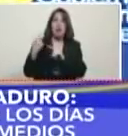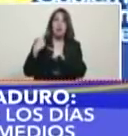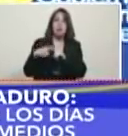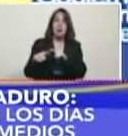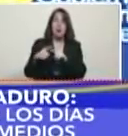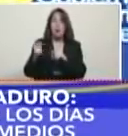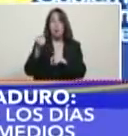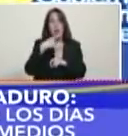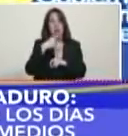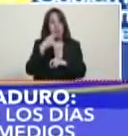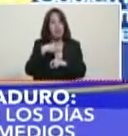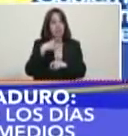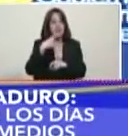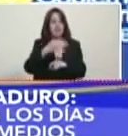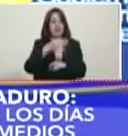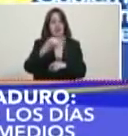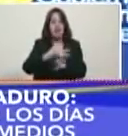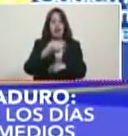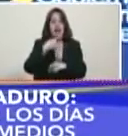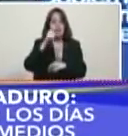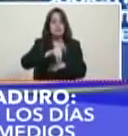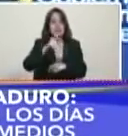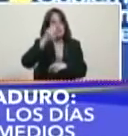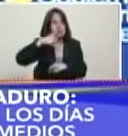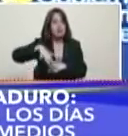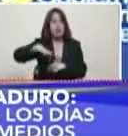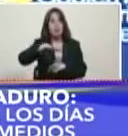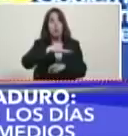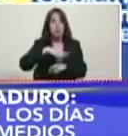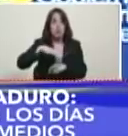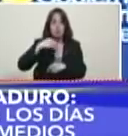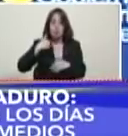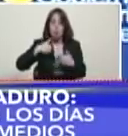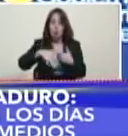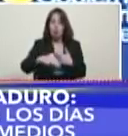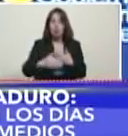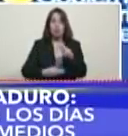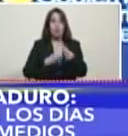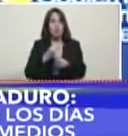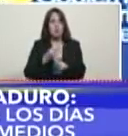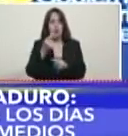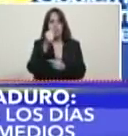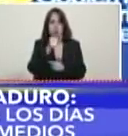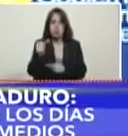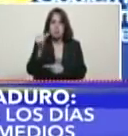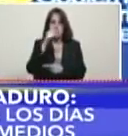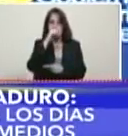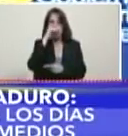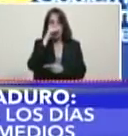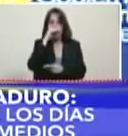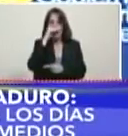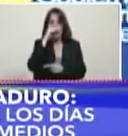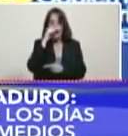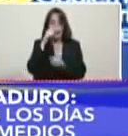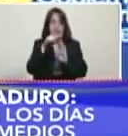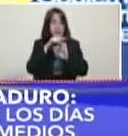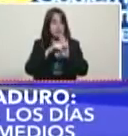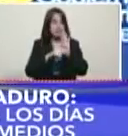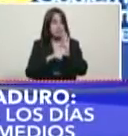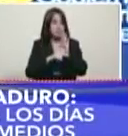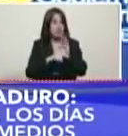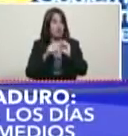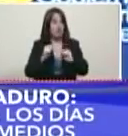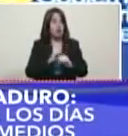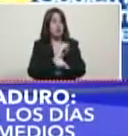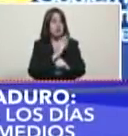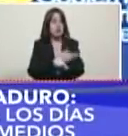los fármacos que de verdad necesita la población venezolana. Vamos a hacerlo pronto, la próxima semana. Mantengamos esta agenda con mucha